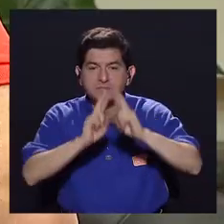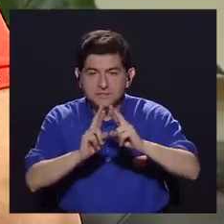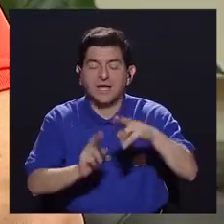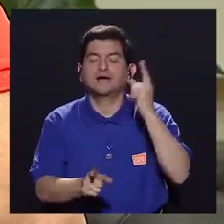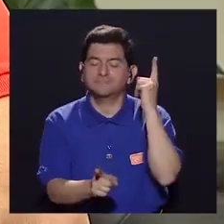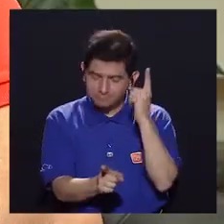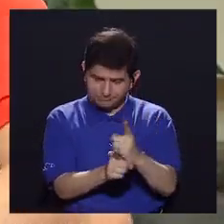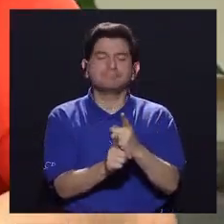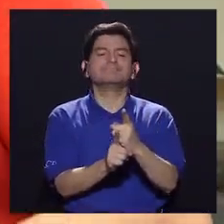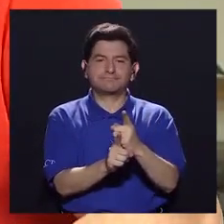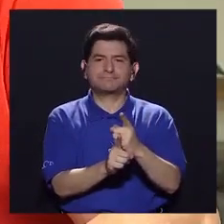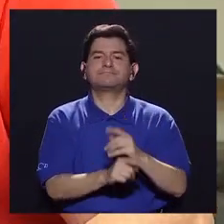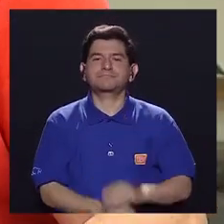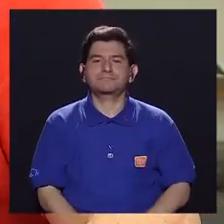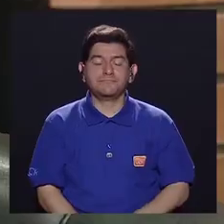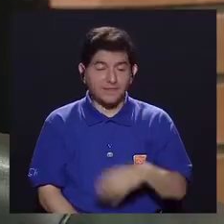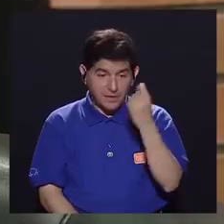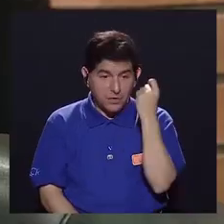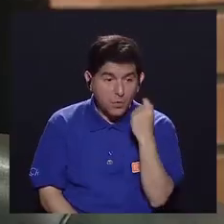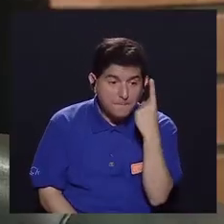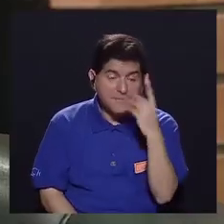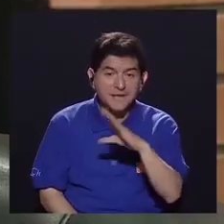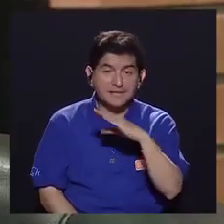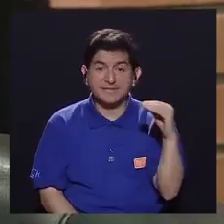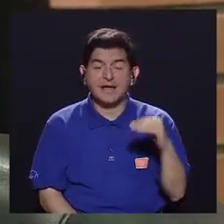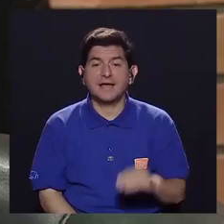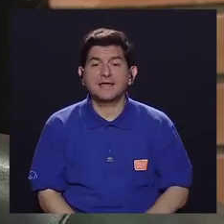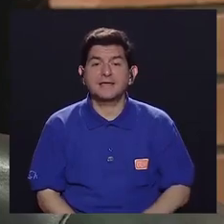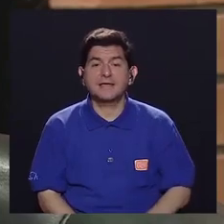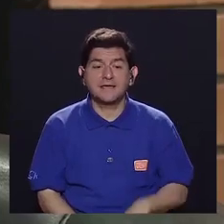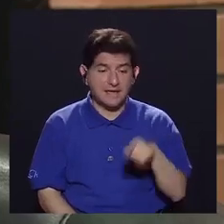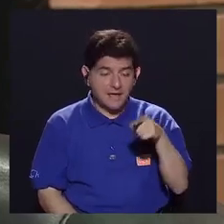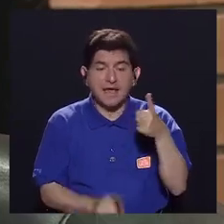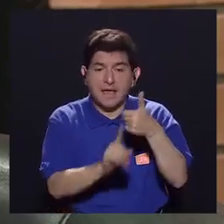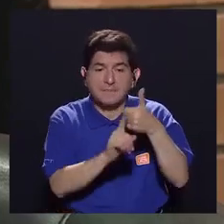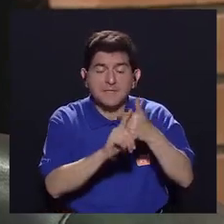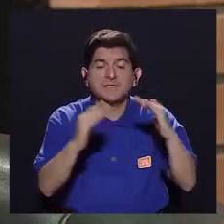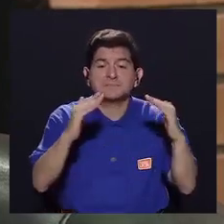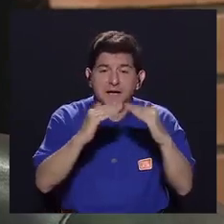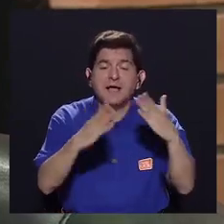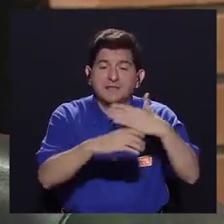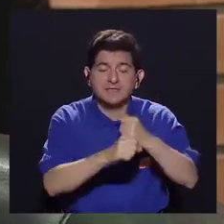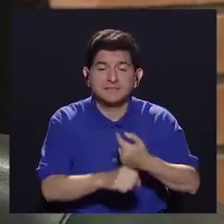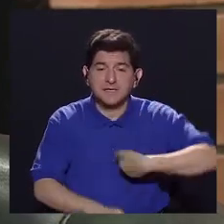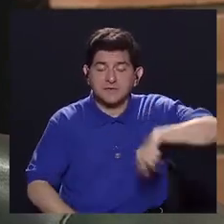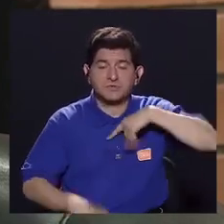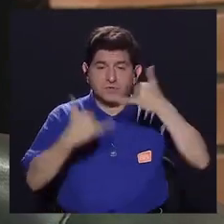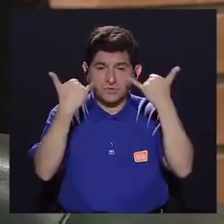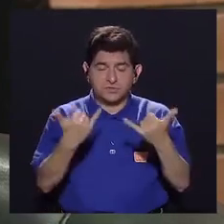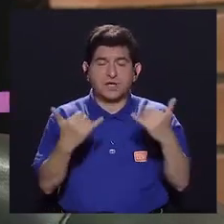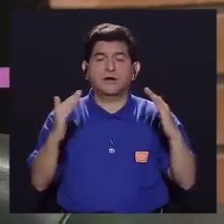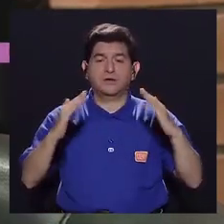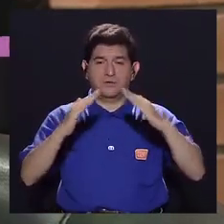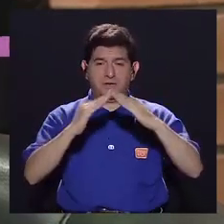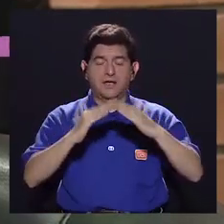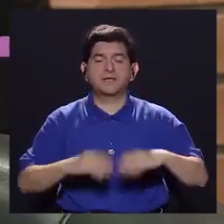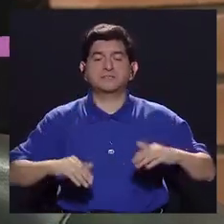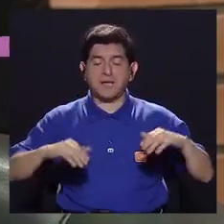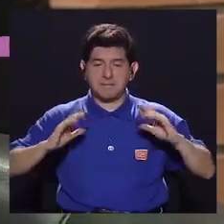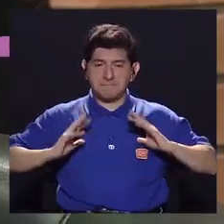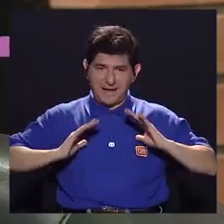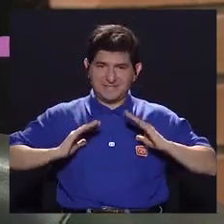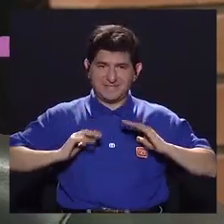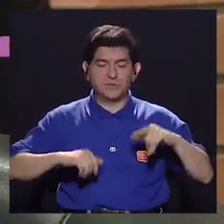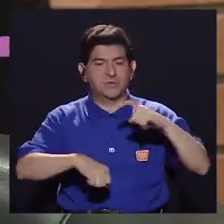a eso. Exactamente, Saúl. Que las comprenda y que se generen incluso en la misma casa. O sea, si estamos en el hogar ahora que